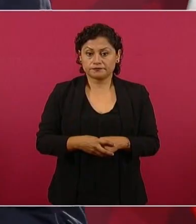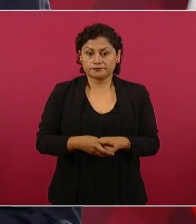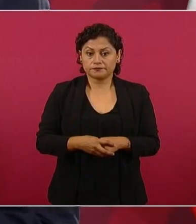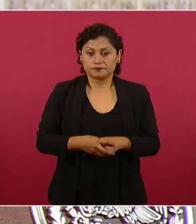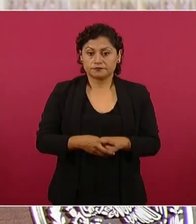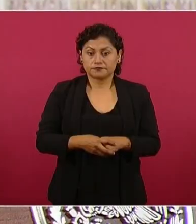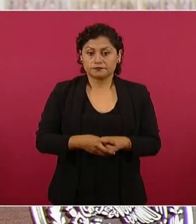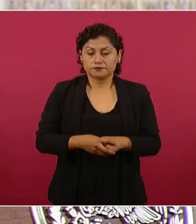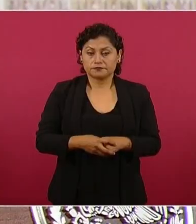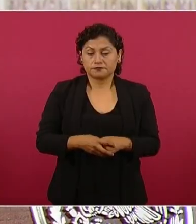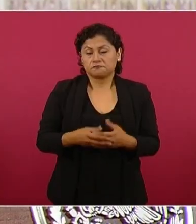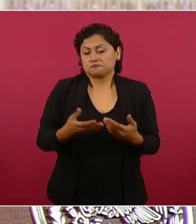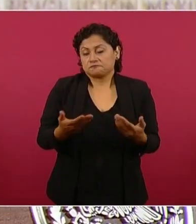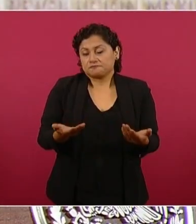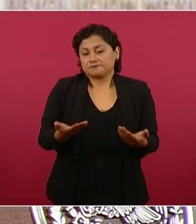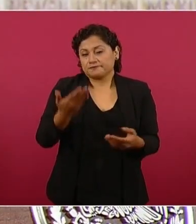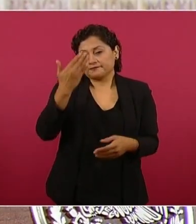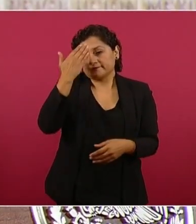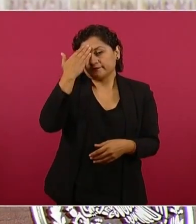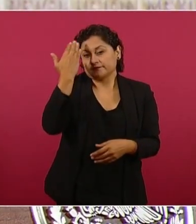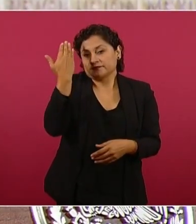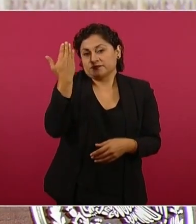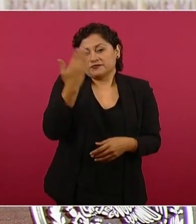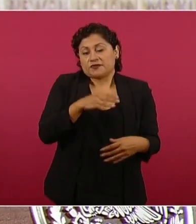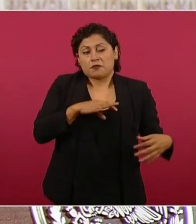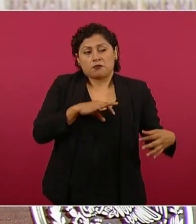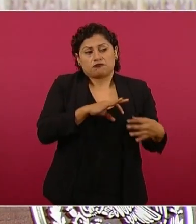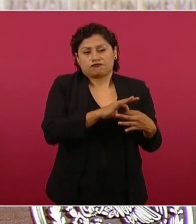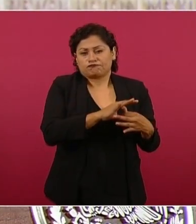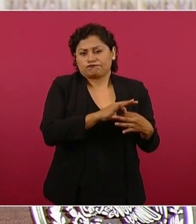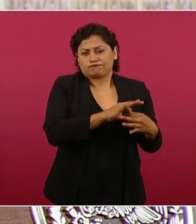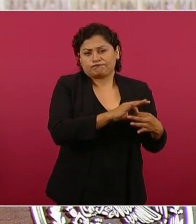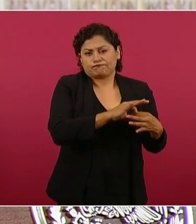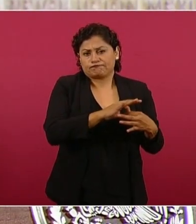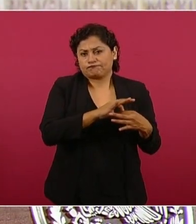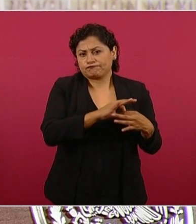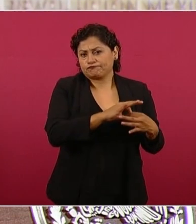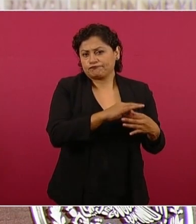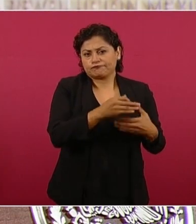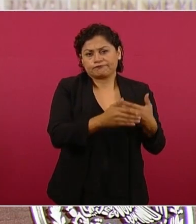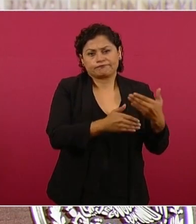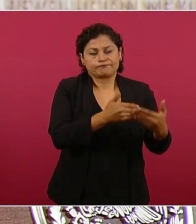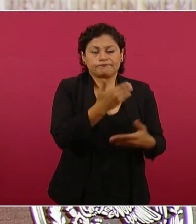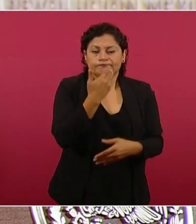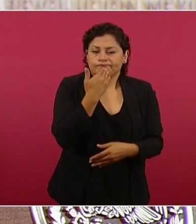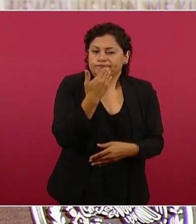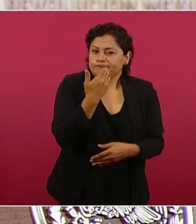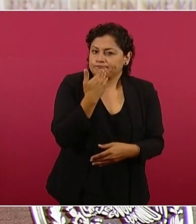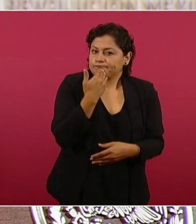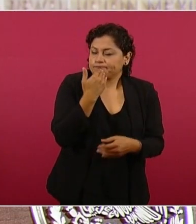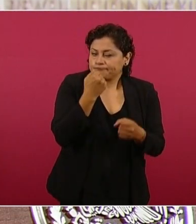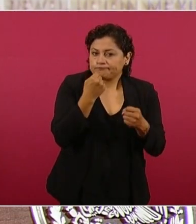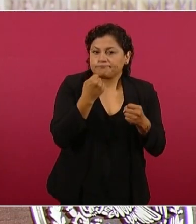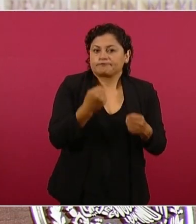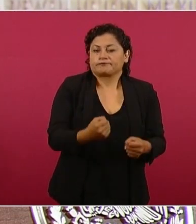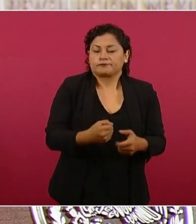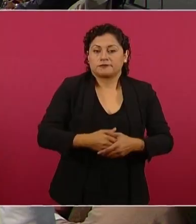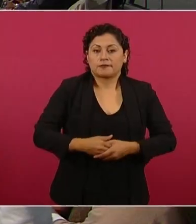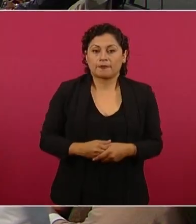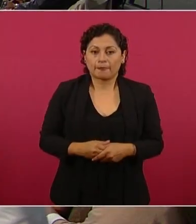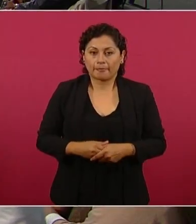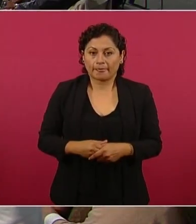seguir siendo muy buenas las relaciones entre el gobierno de Estados Unidos y nuestro